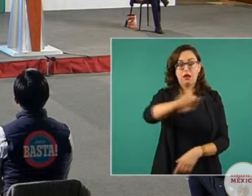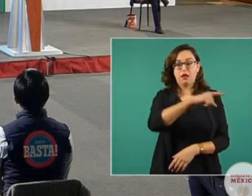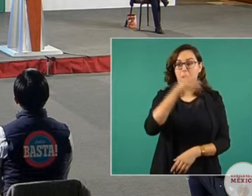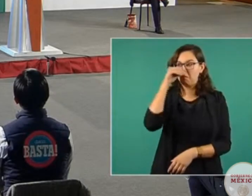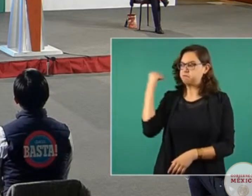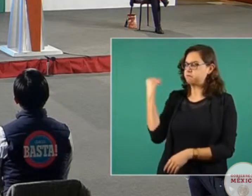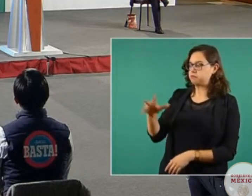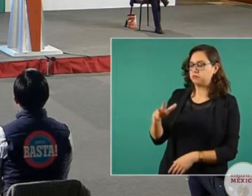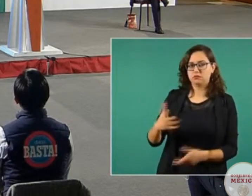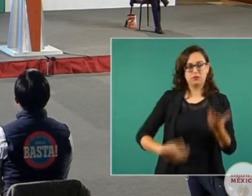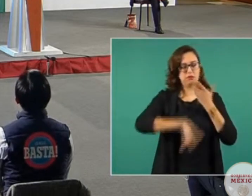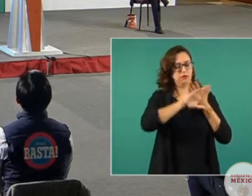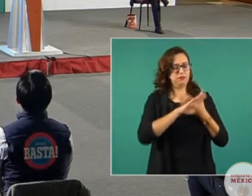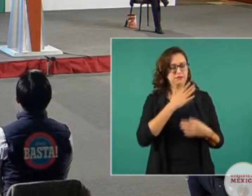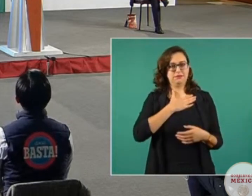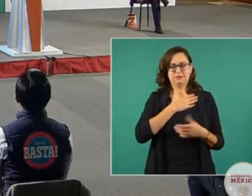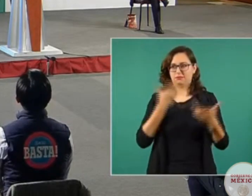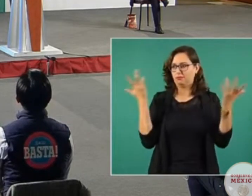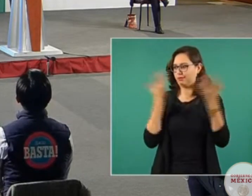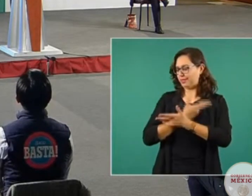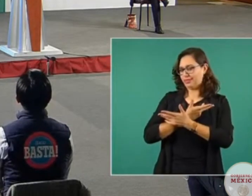porque es el mundo al revés.